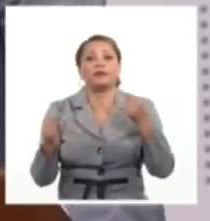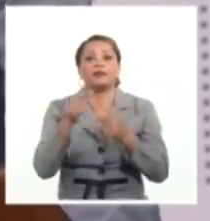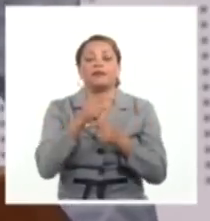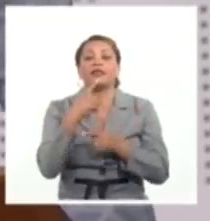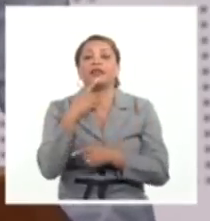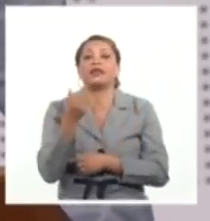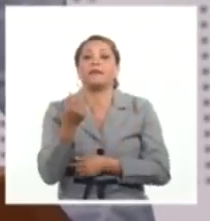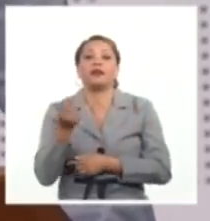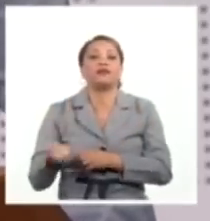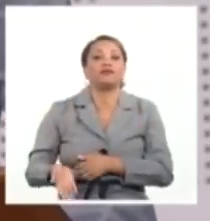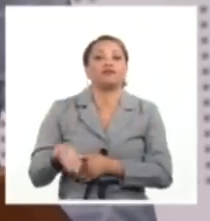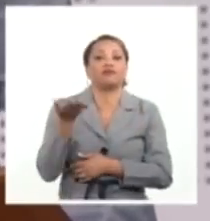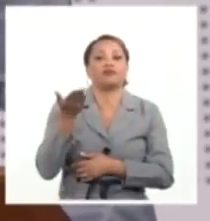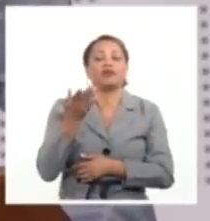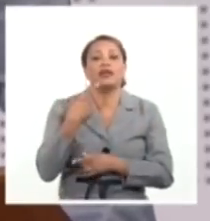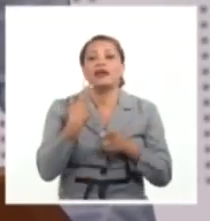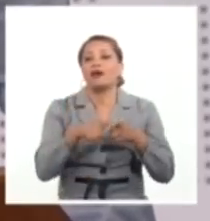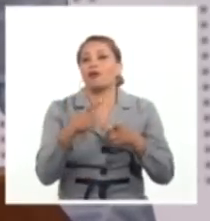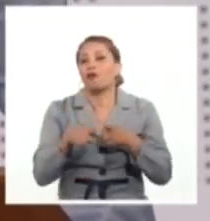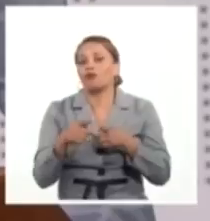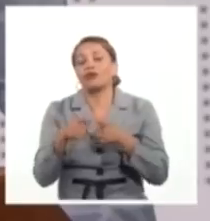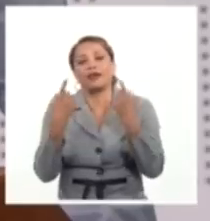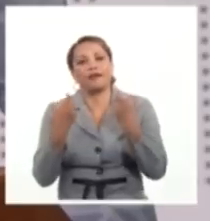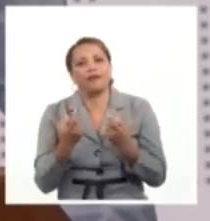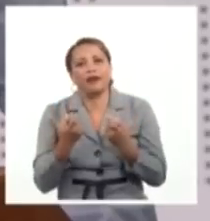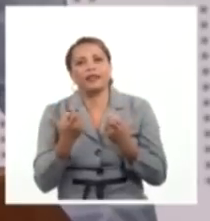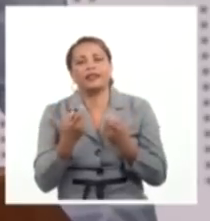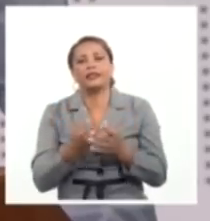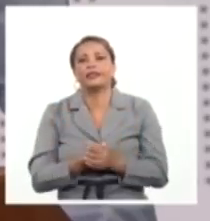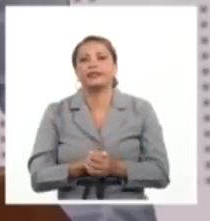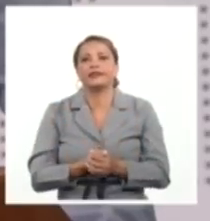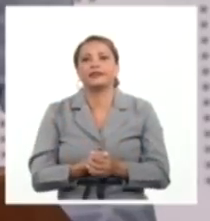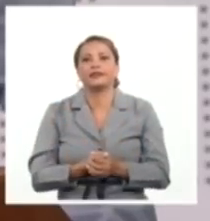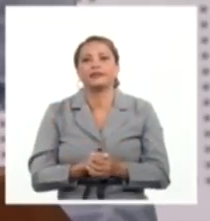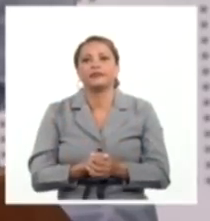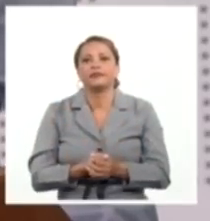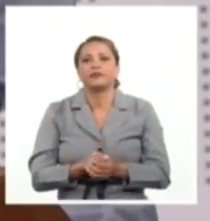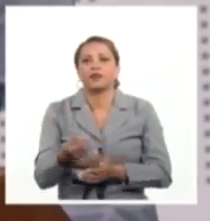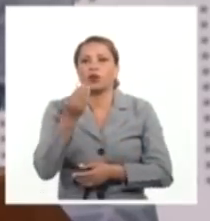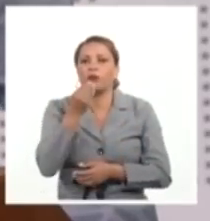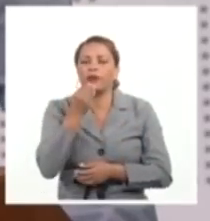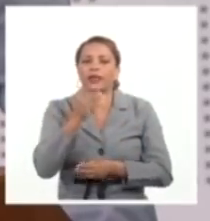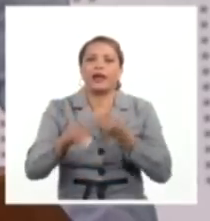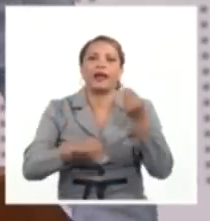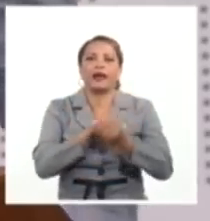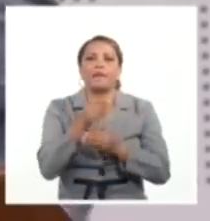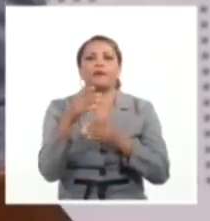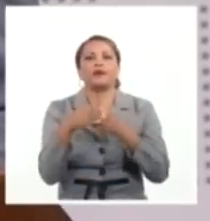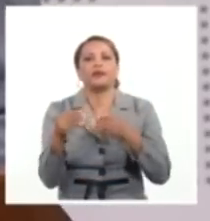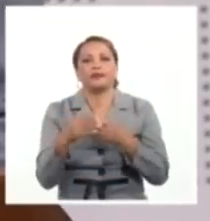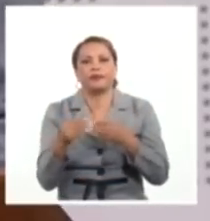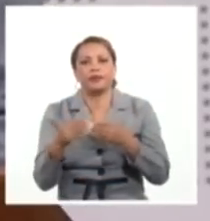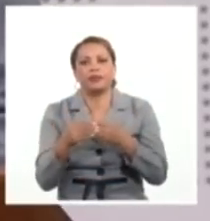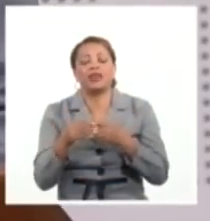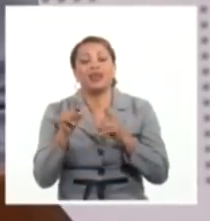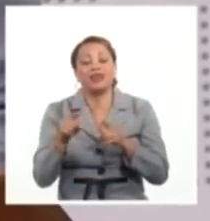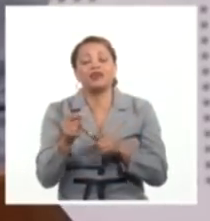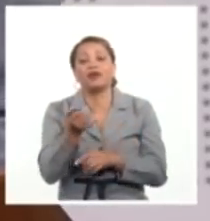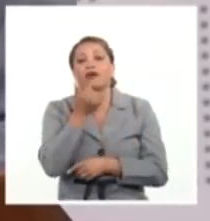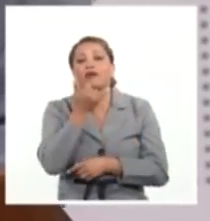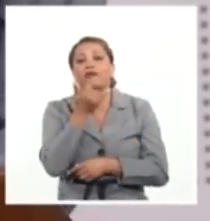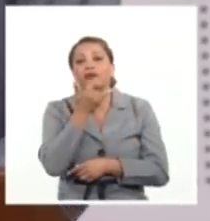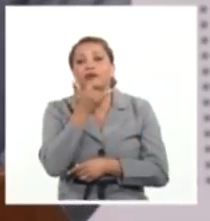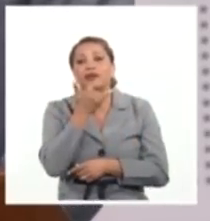inflación, escasez de oferta, depreciación e inconvertibilidad de la moneda nacional, fenómenos que han producido